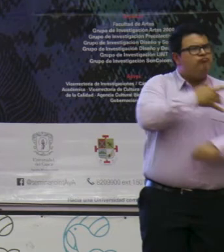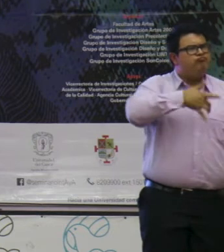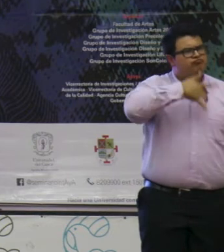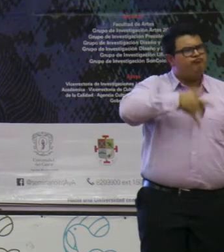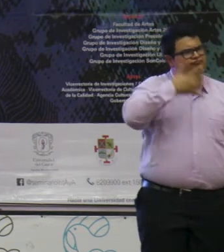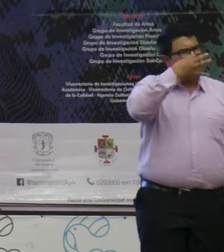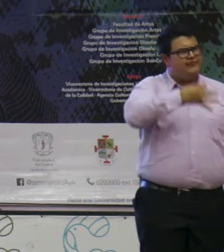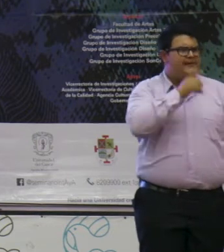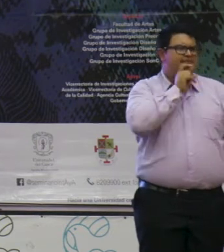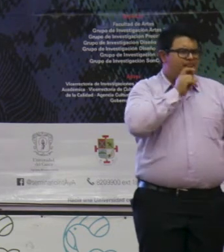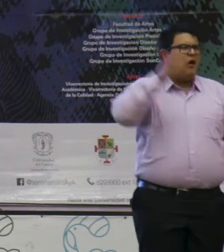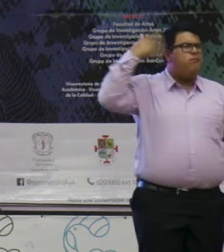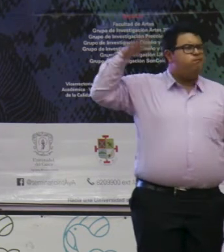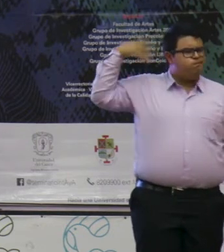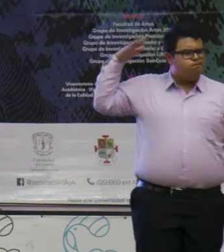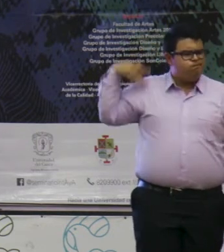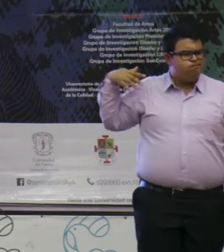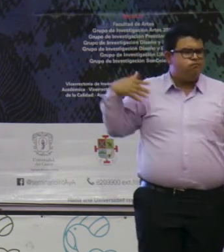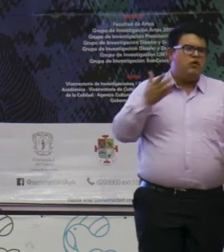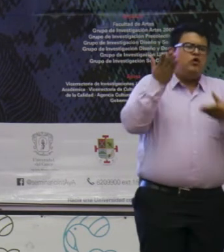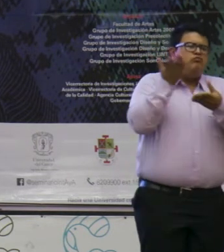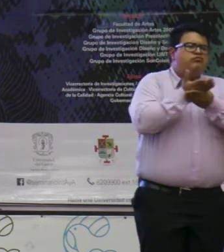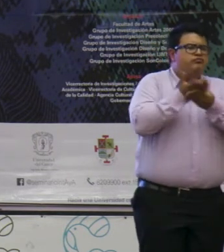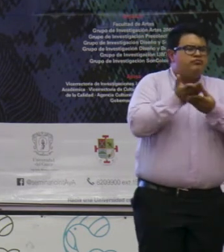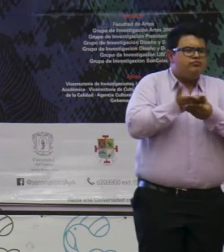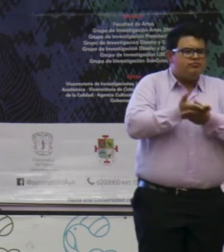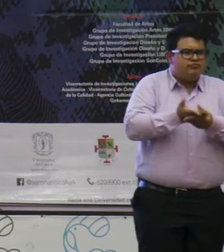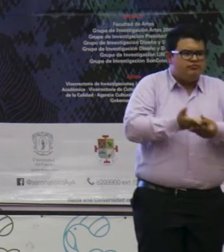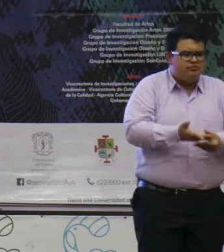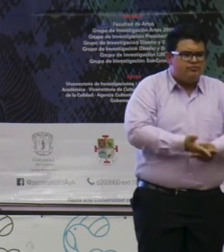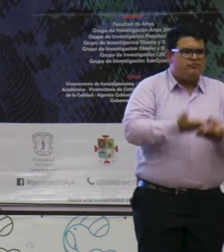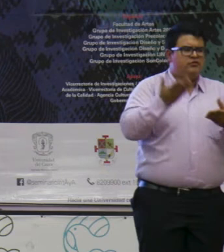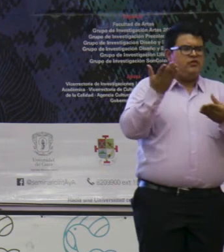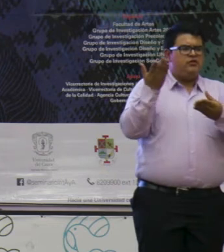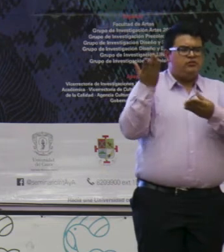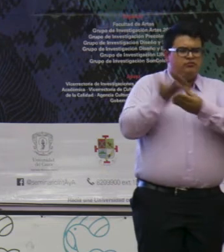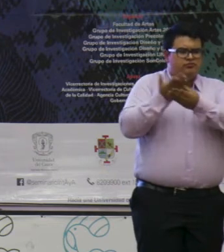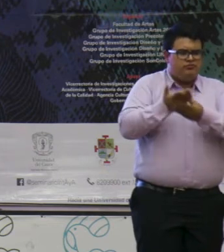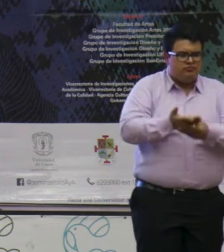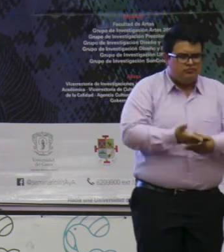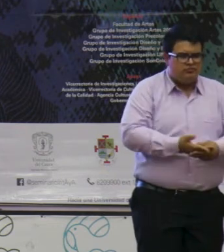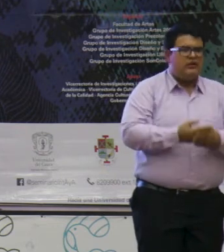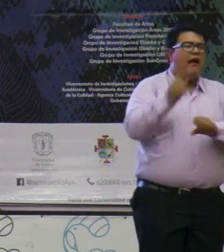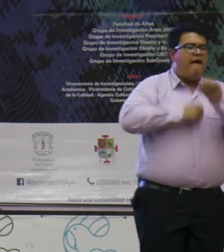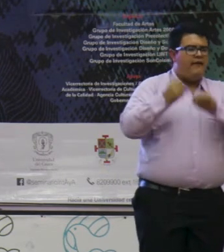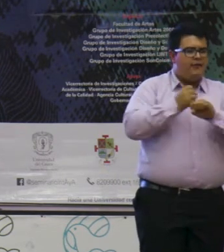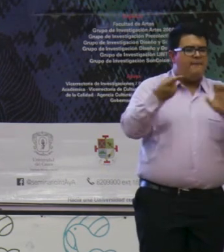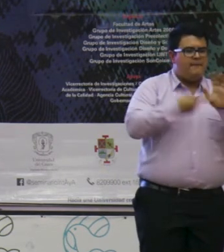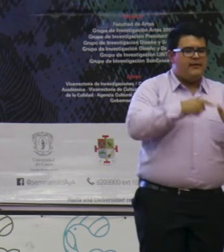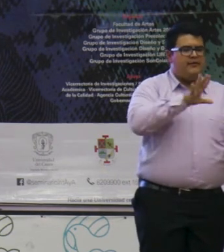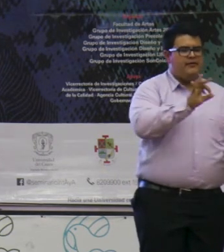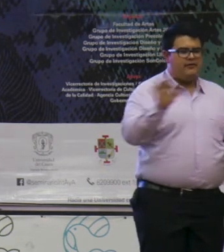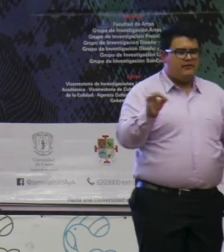la mirada de la época. Todo el archivo que hay desde 1500 hasta el siglo XIX, en la manera en que el cuerpo